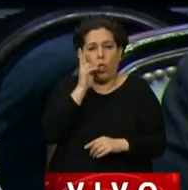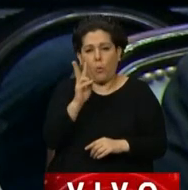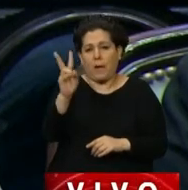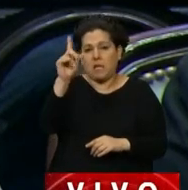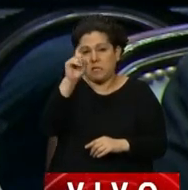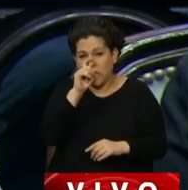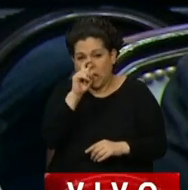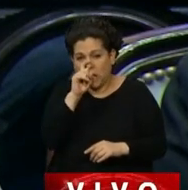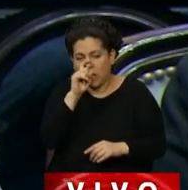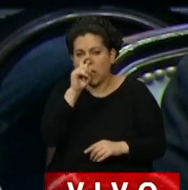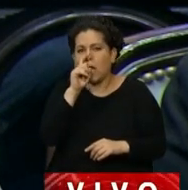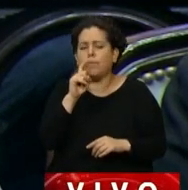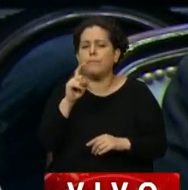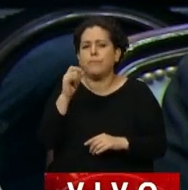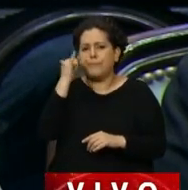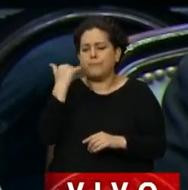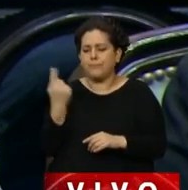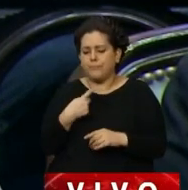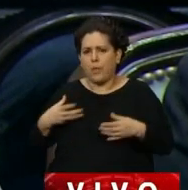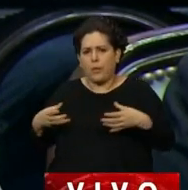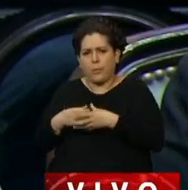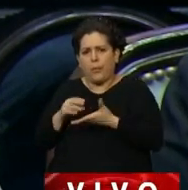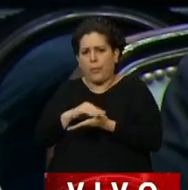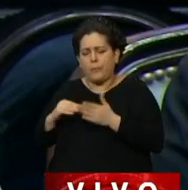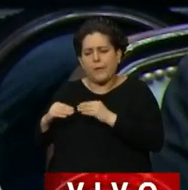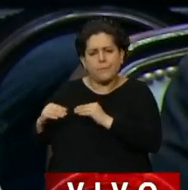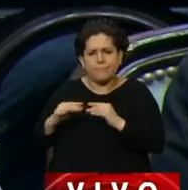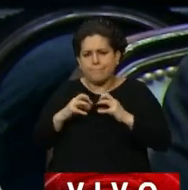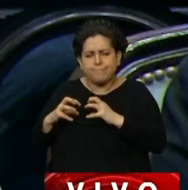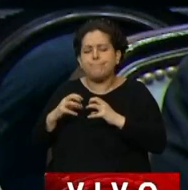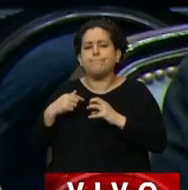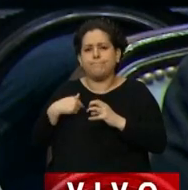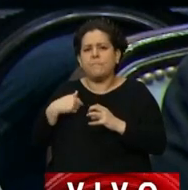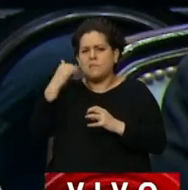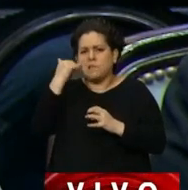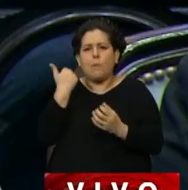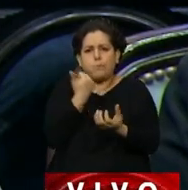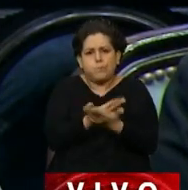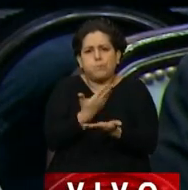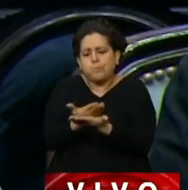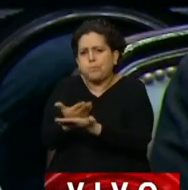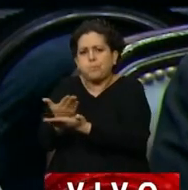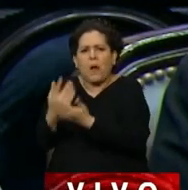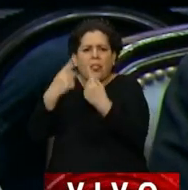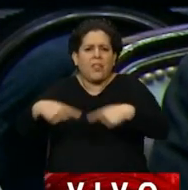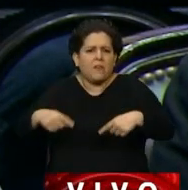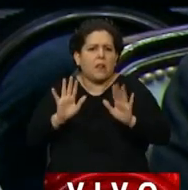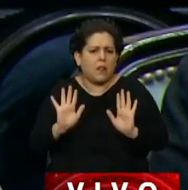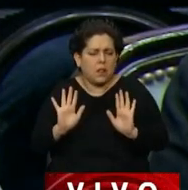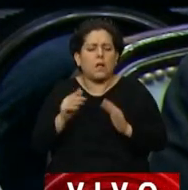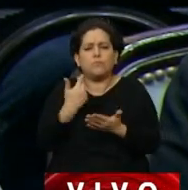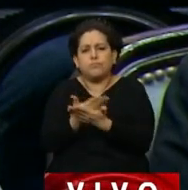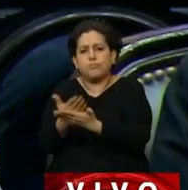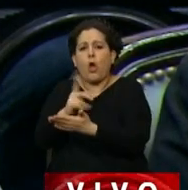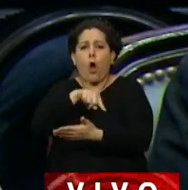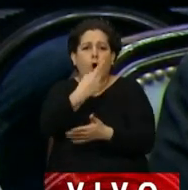2007, diputados de este interbloque presentaron distintas iniciativas, después se sumaron